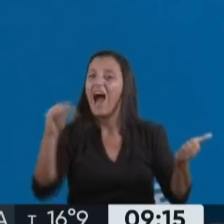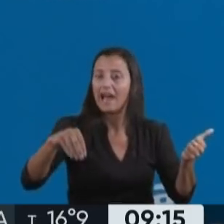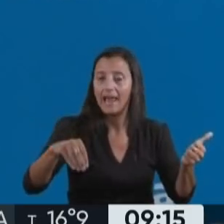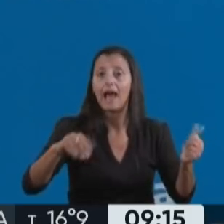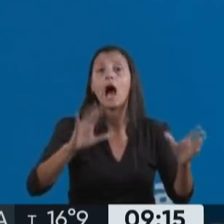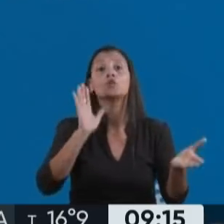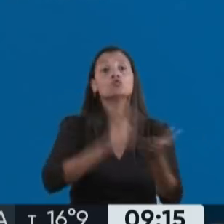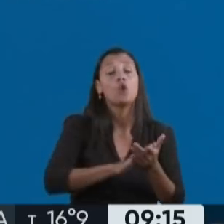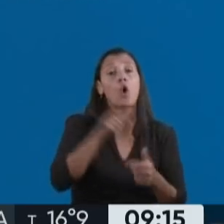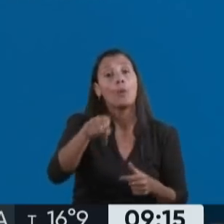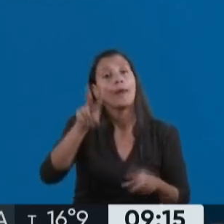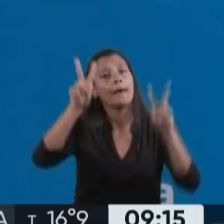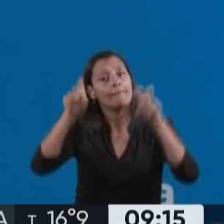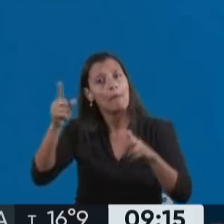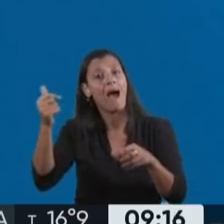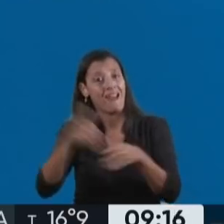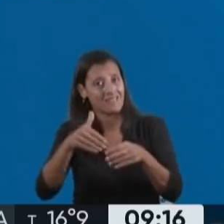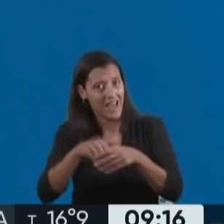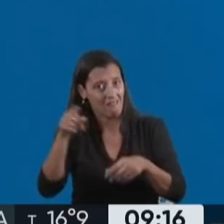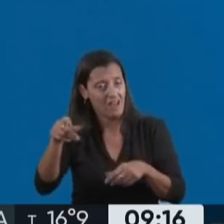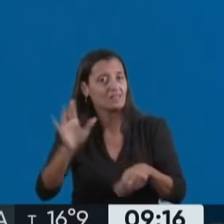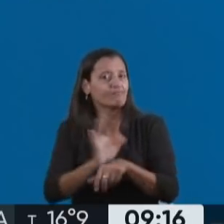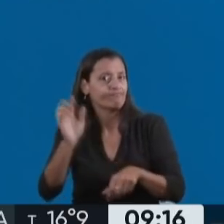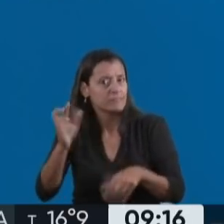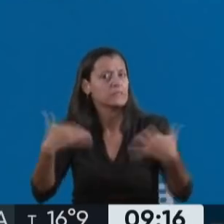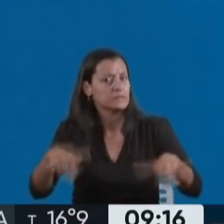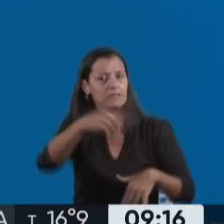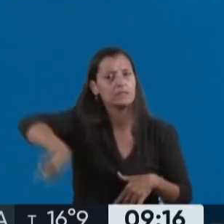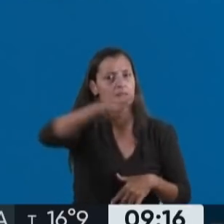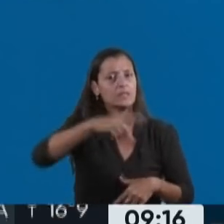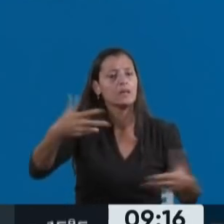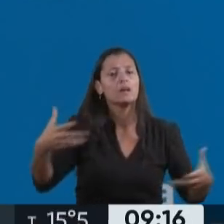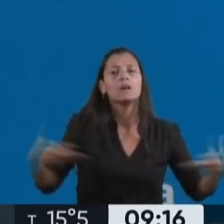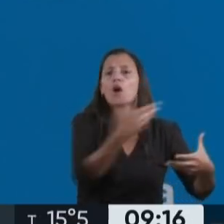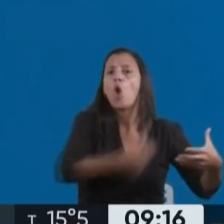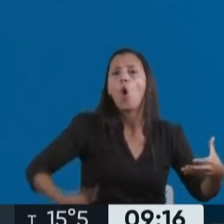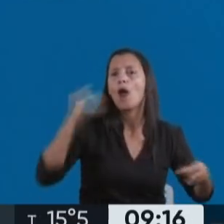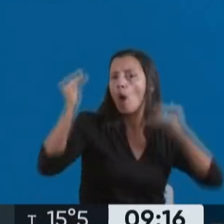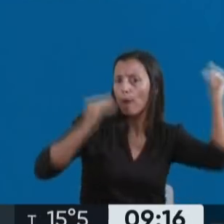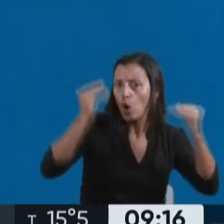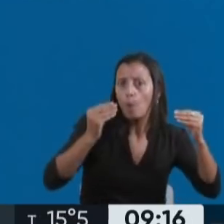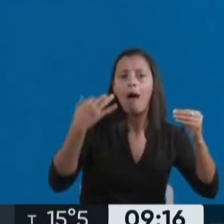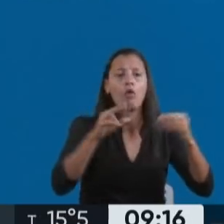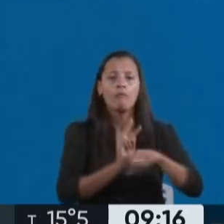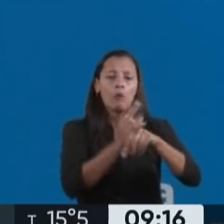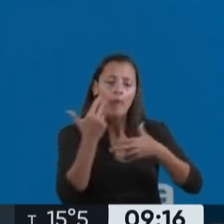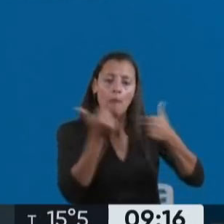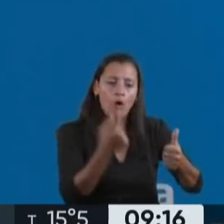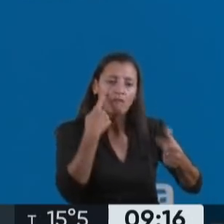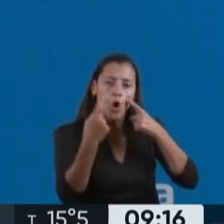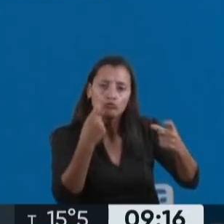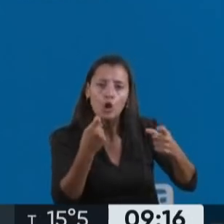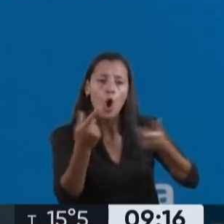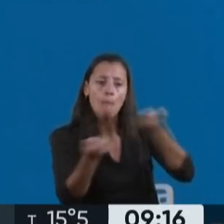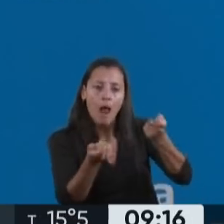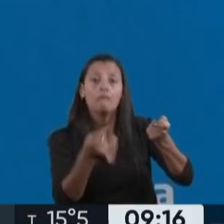a las reservas, son una preocupación constante del gobierno que las reservas estén bien y estén cuidadas, y en eso